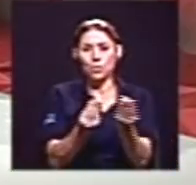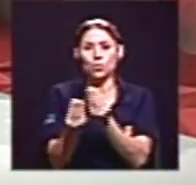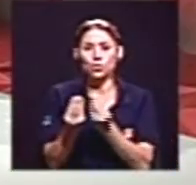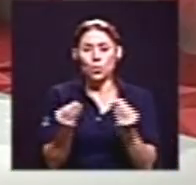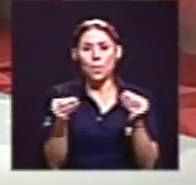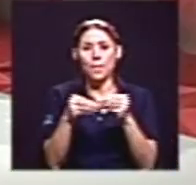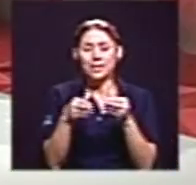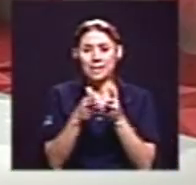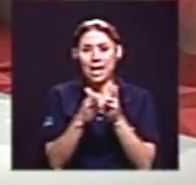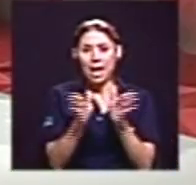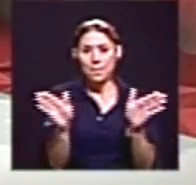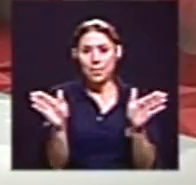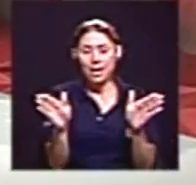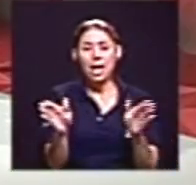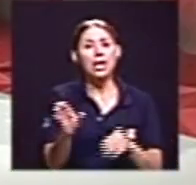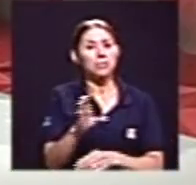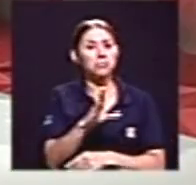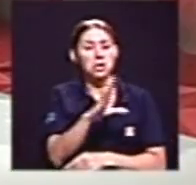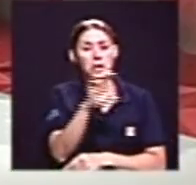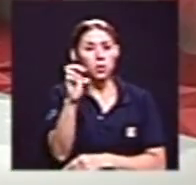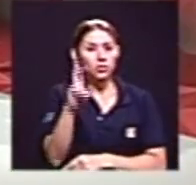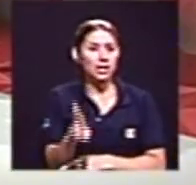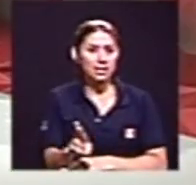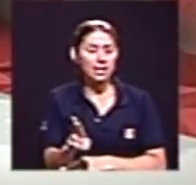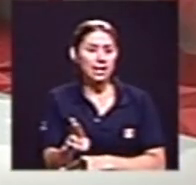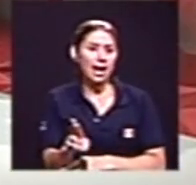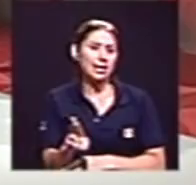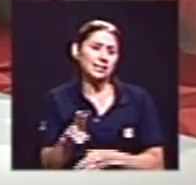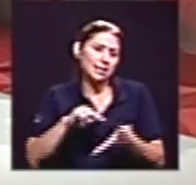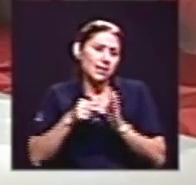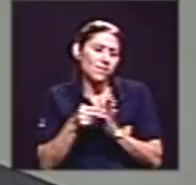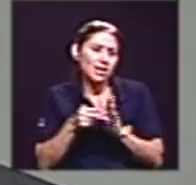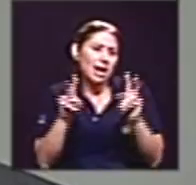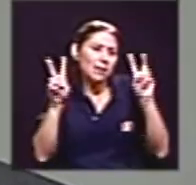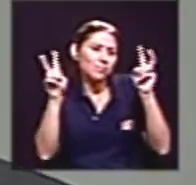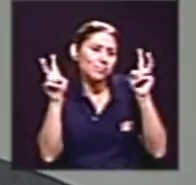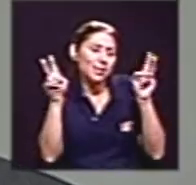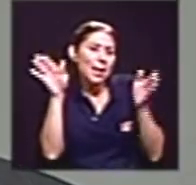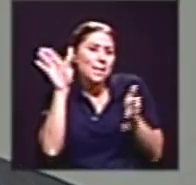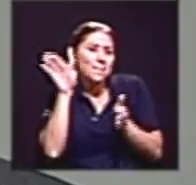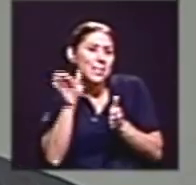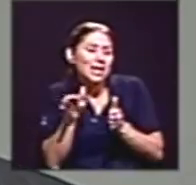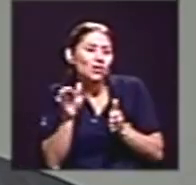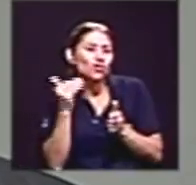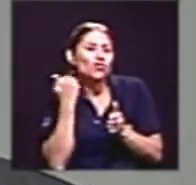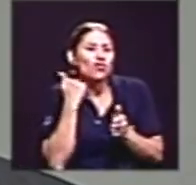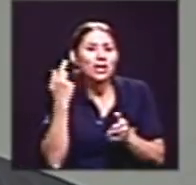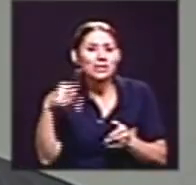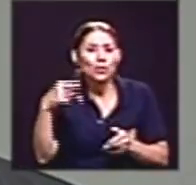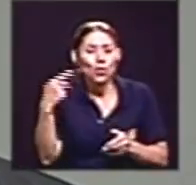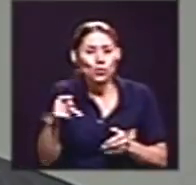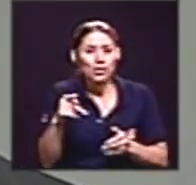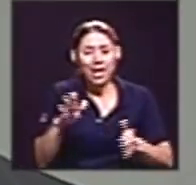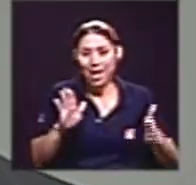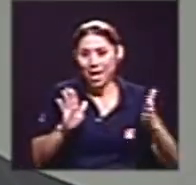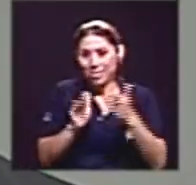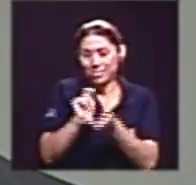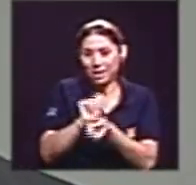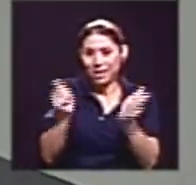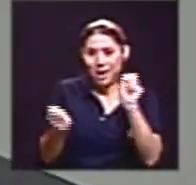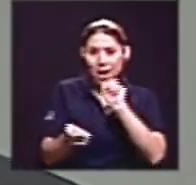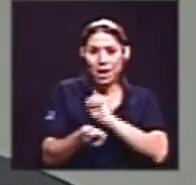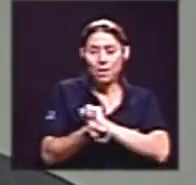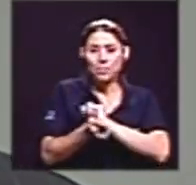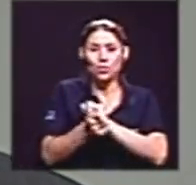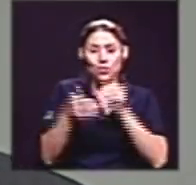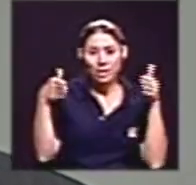ese sentido Costa Rica tiende a ser menos riesgosa, entre comillas, ante cambios en las corrientes de comercio, ante cambios